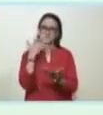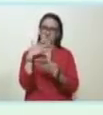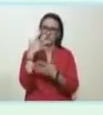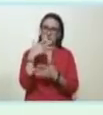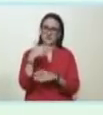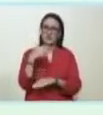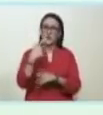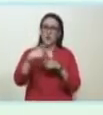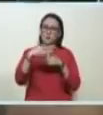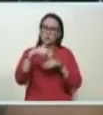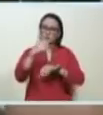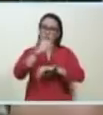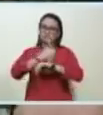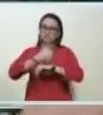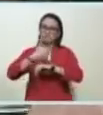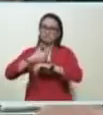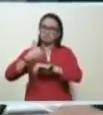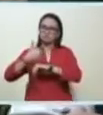rectoras,